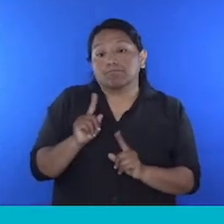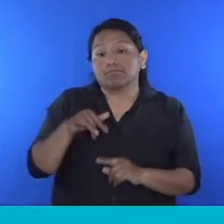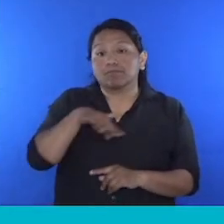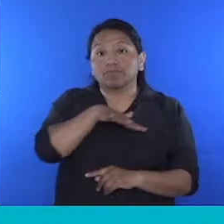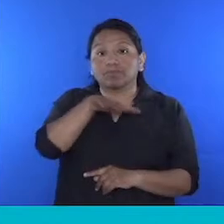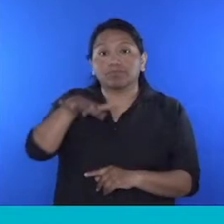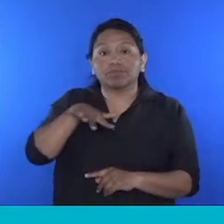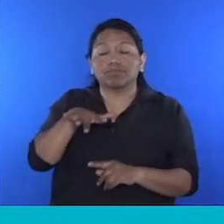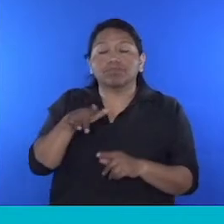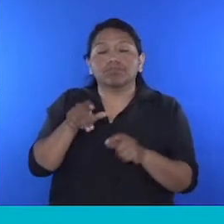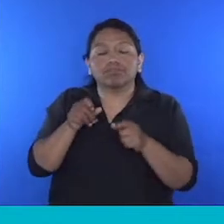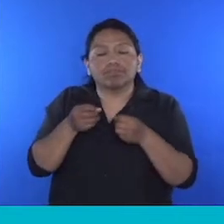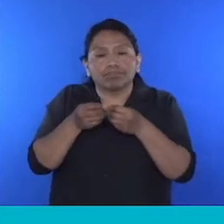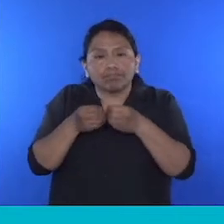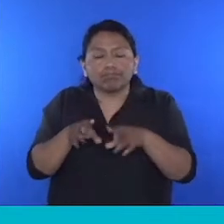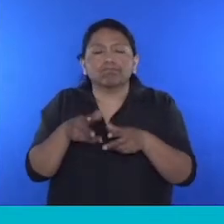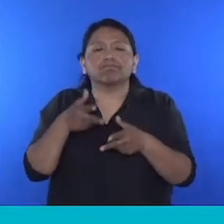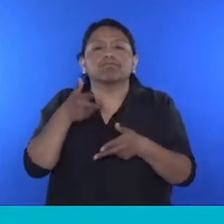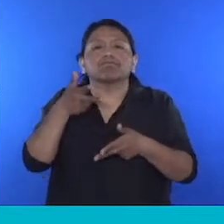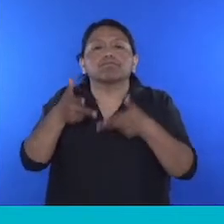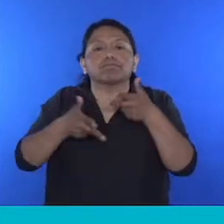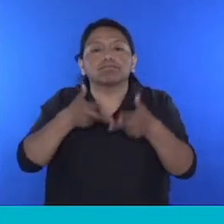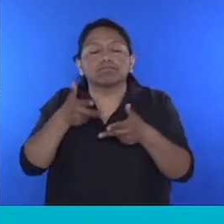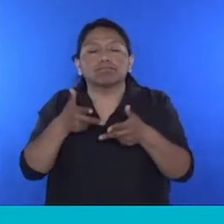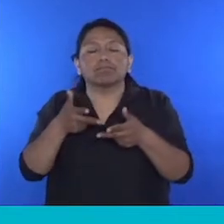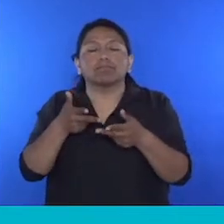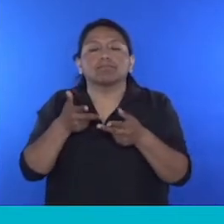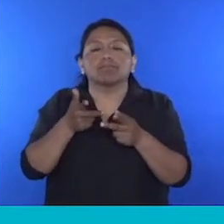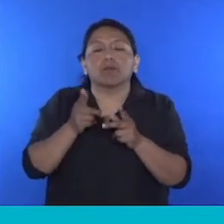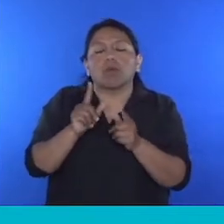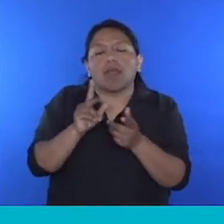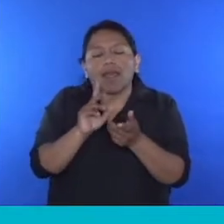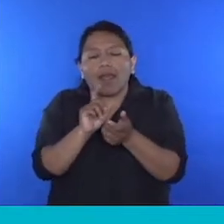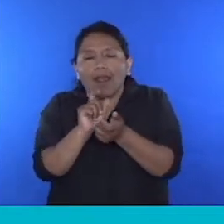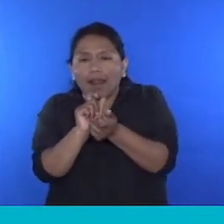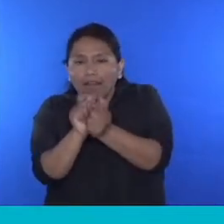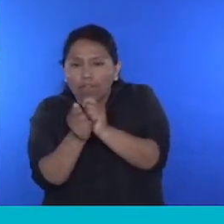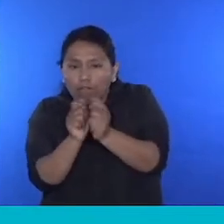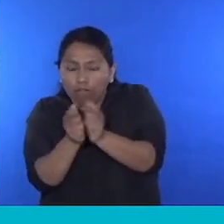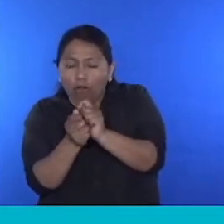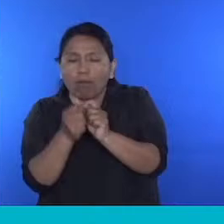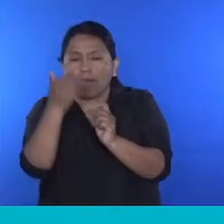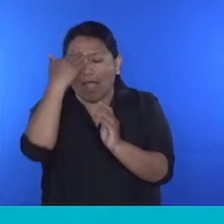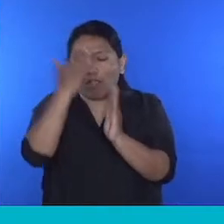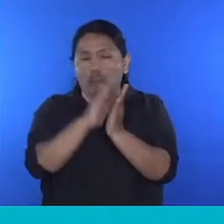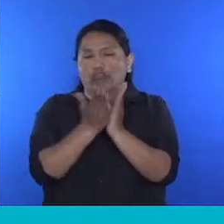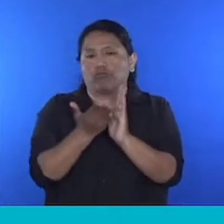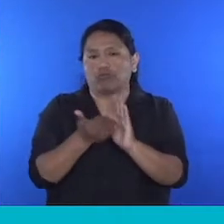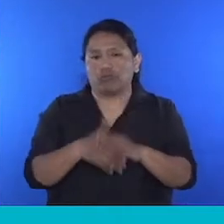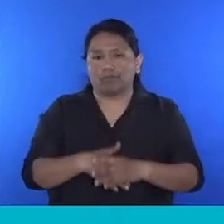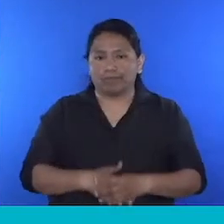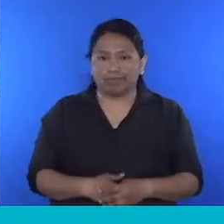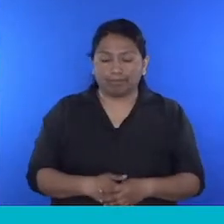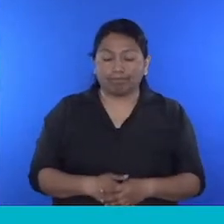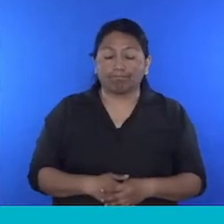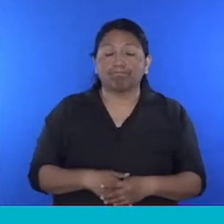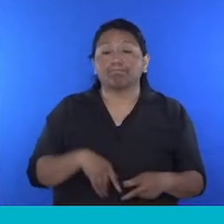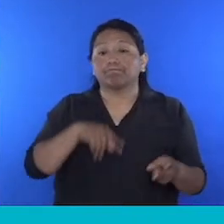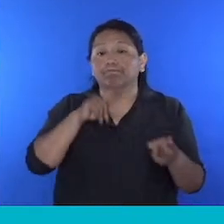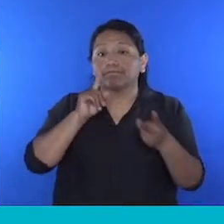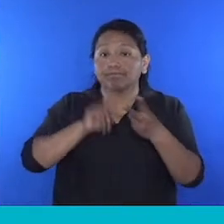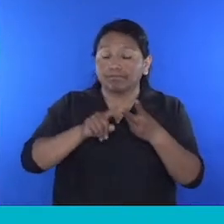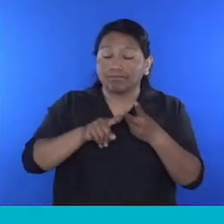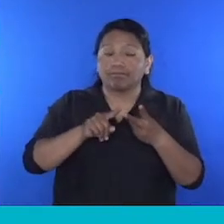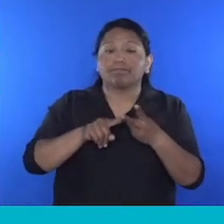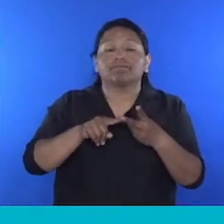se comenzó a mencionar una reforma constitucional. En segundo lugar,